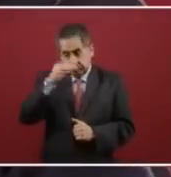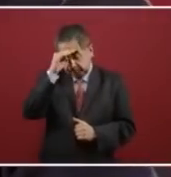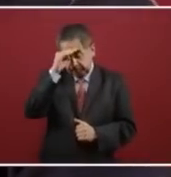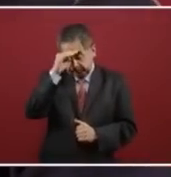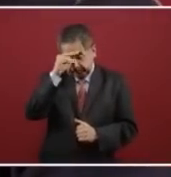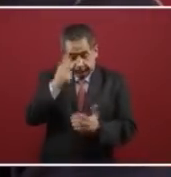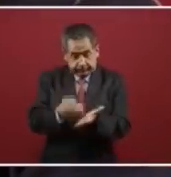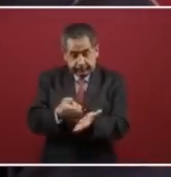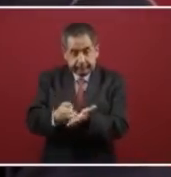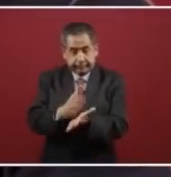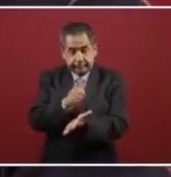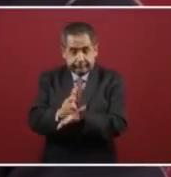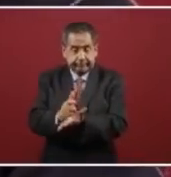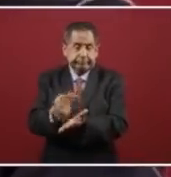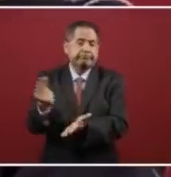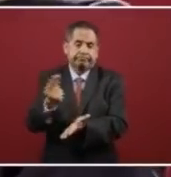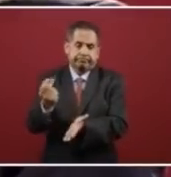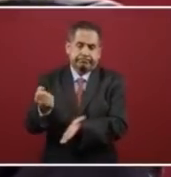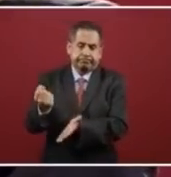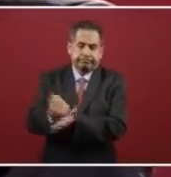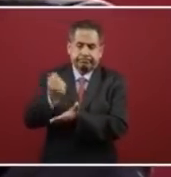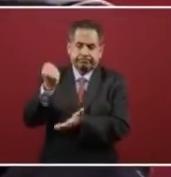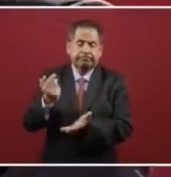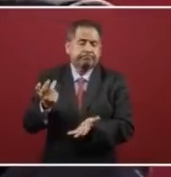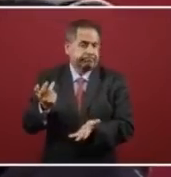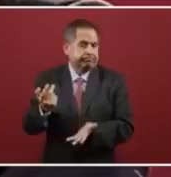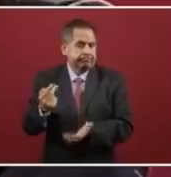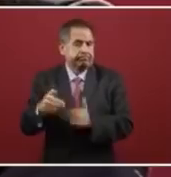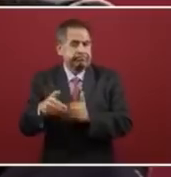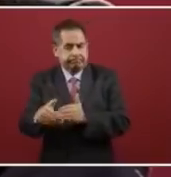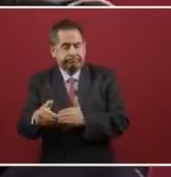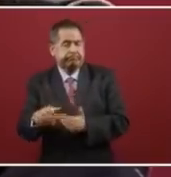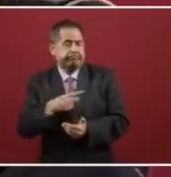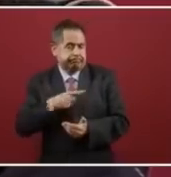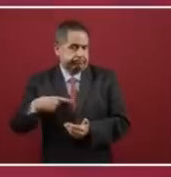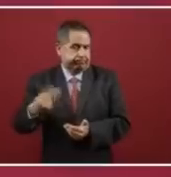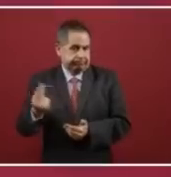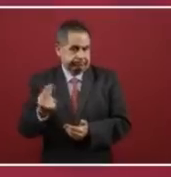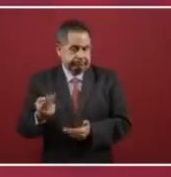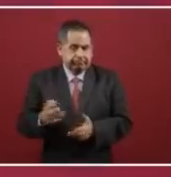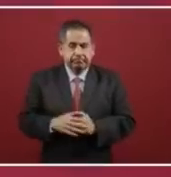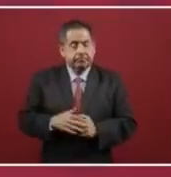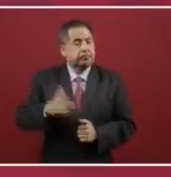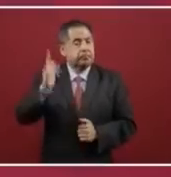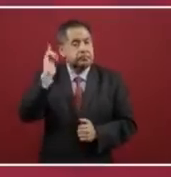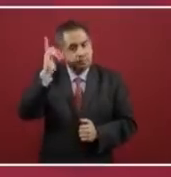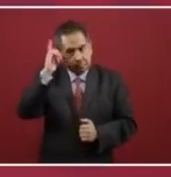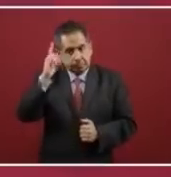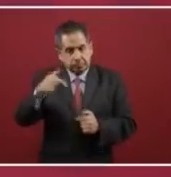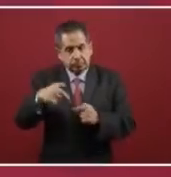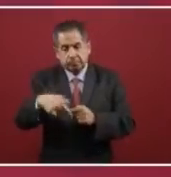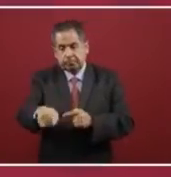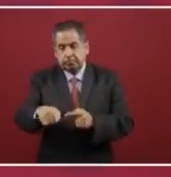aprobarse reforma laboral ojalá